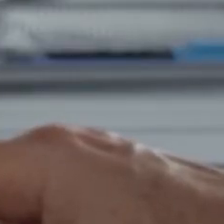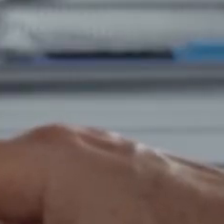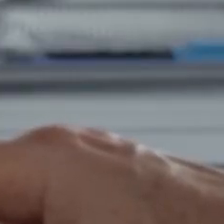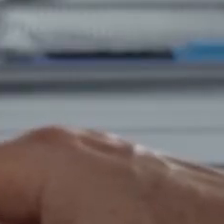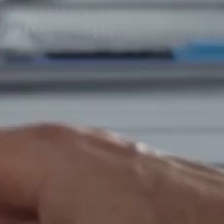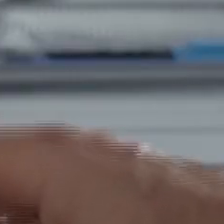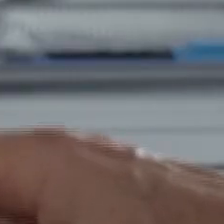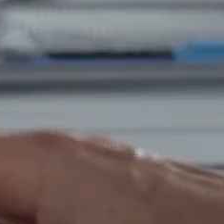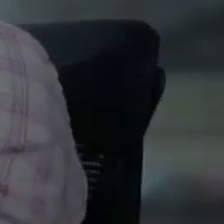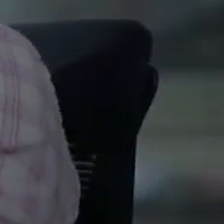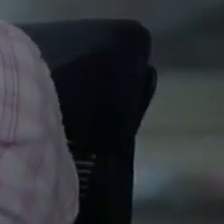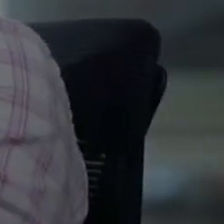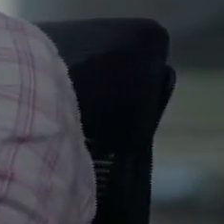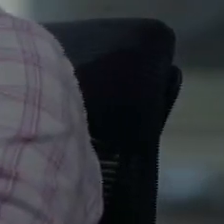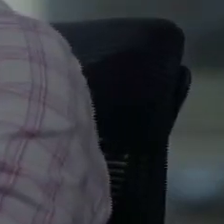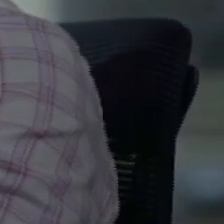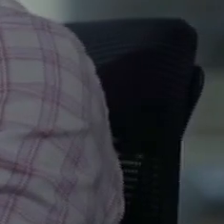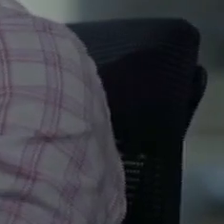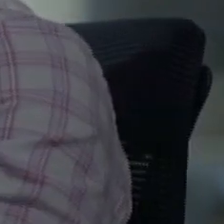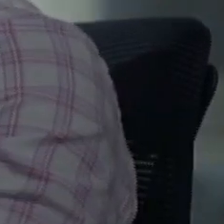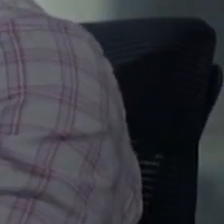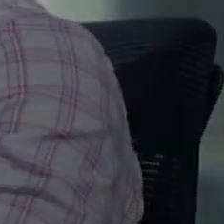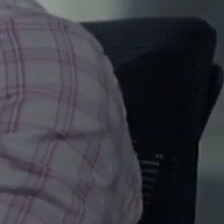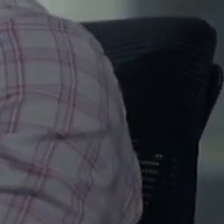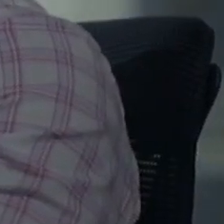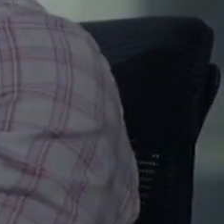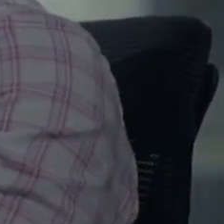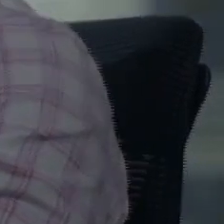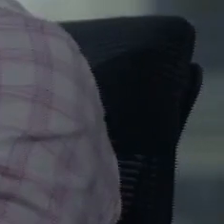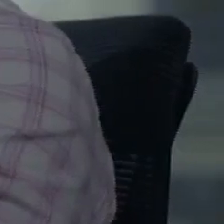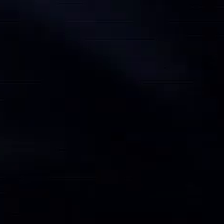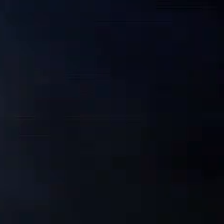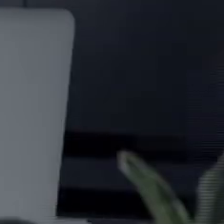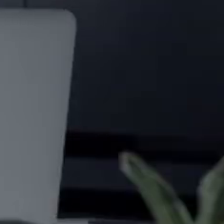Raxa Gestor Documental me organiza la información de mi empresa con seguridad.